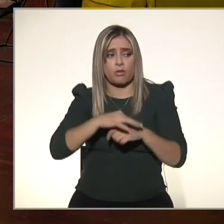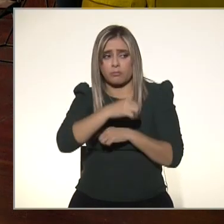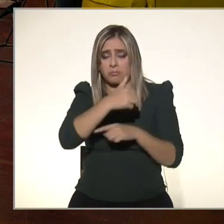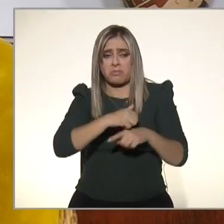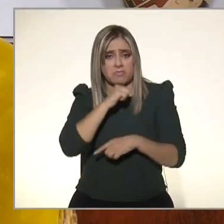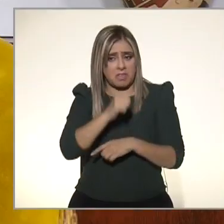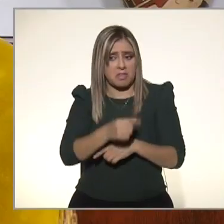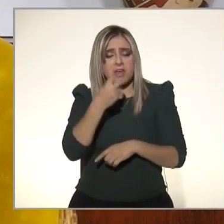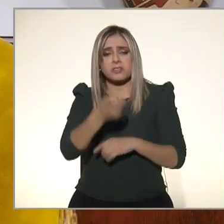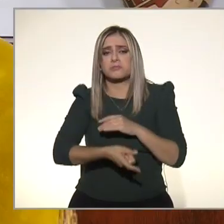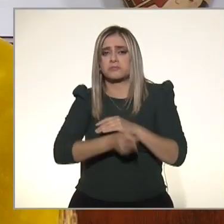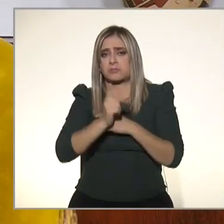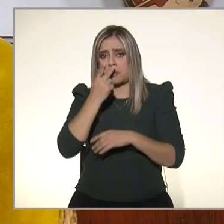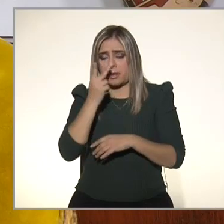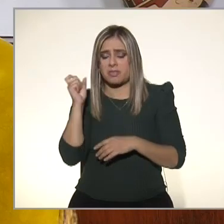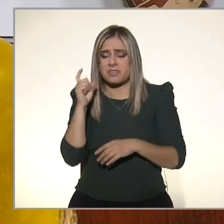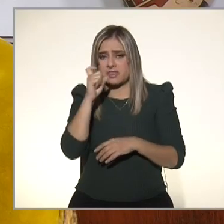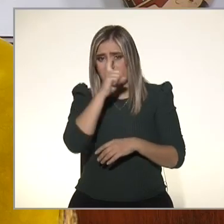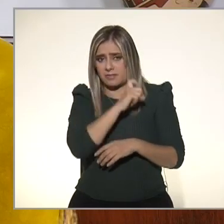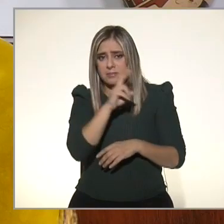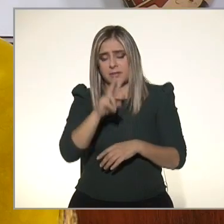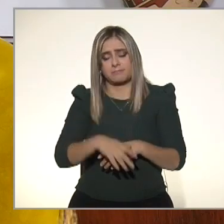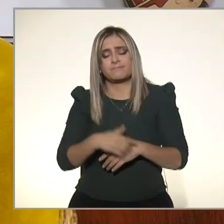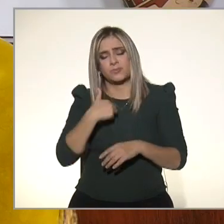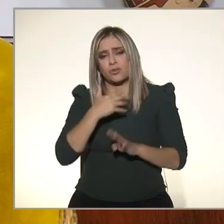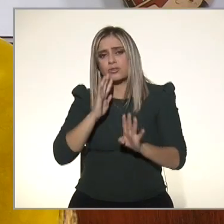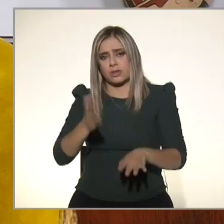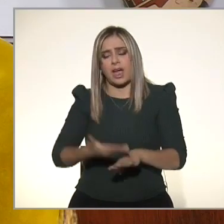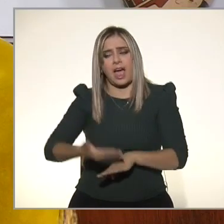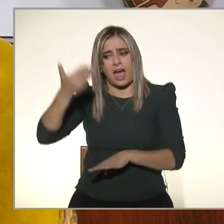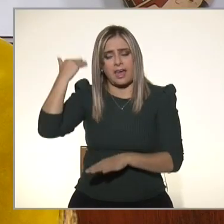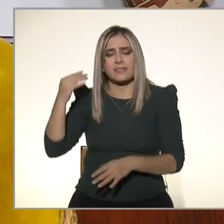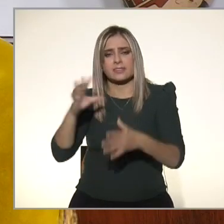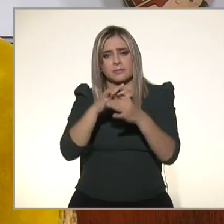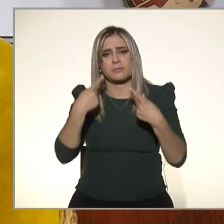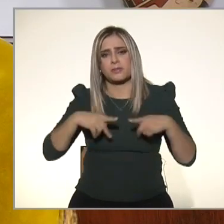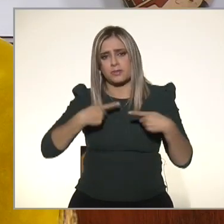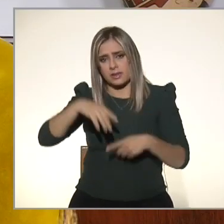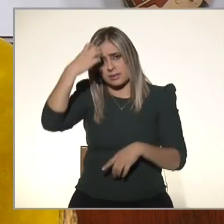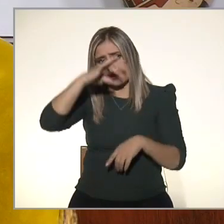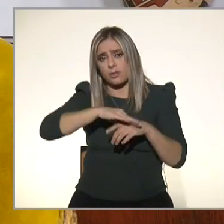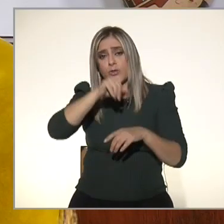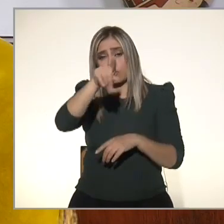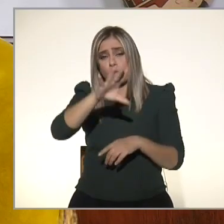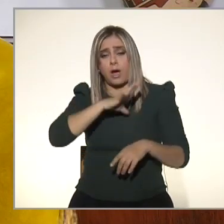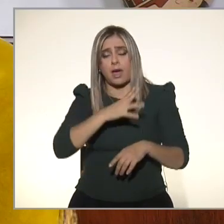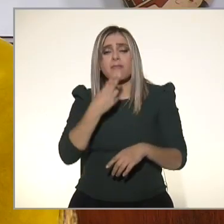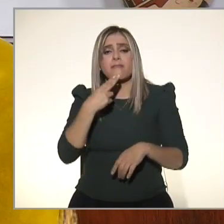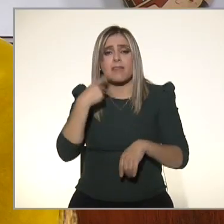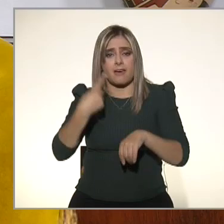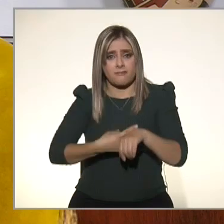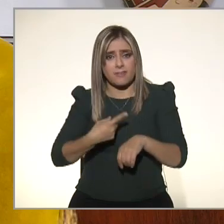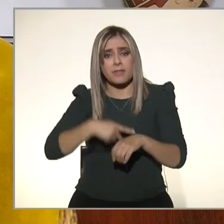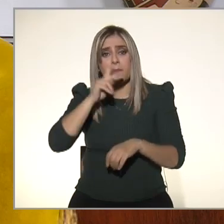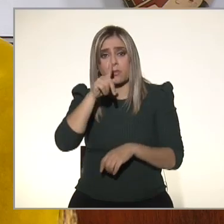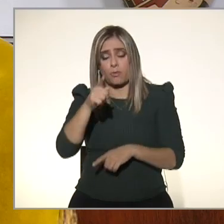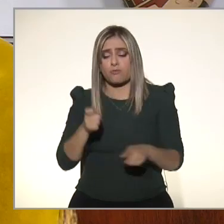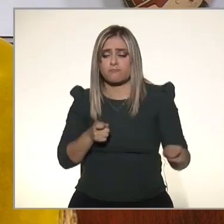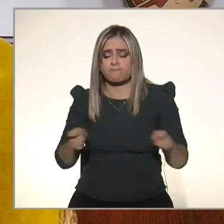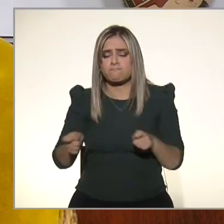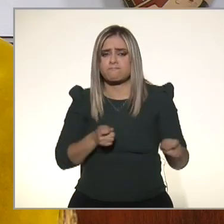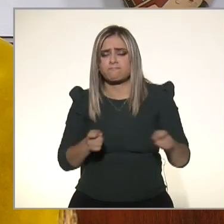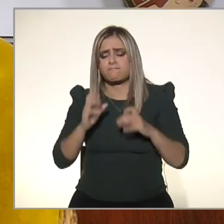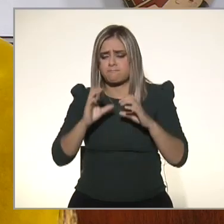hablamos de diabetes, y lo hemos hecho mucho aquí en Diálogos en Confianza, nos lo han dicho los especialistas. Si tú vives con diabetes, pero tienes las riendas bien agarradas de